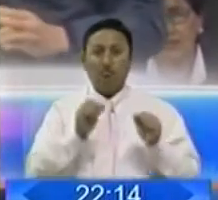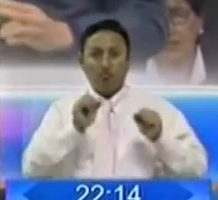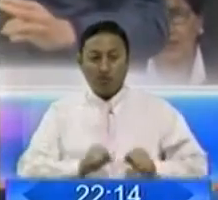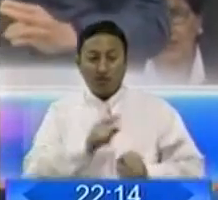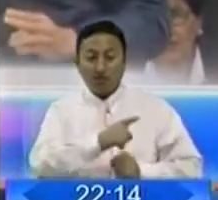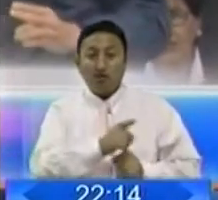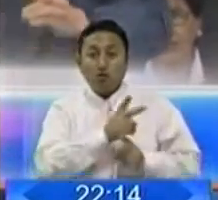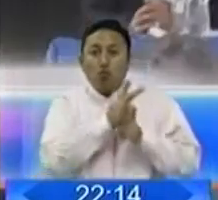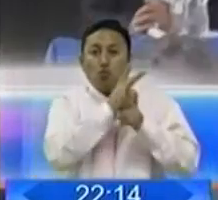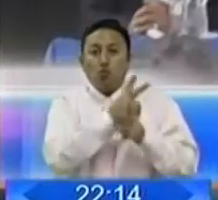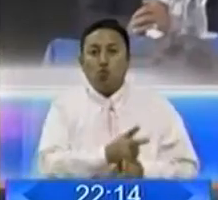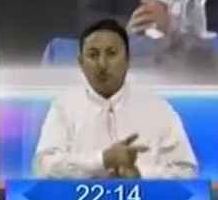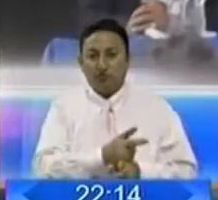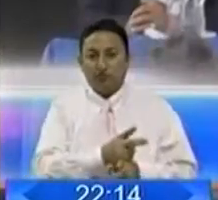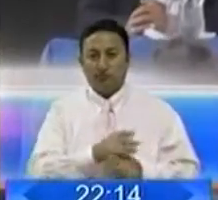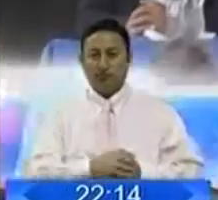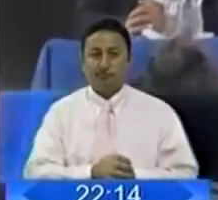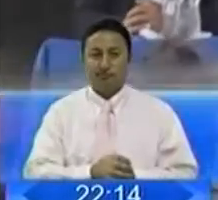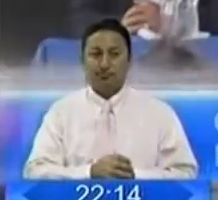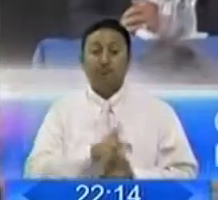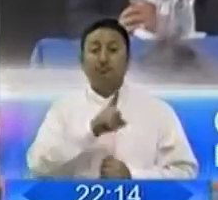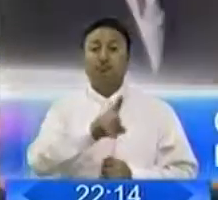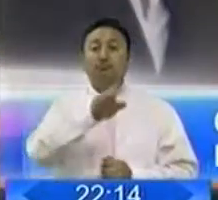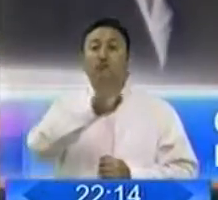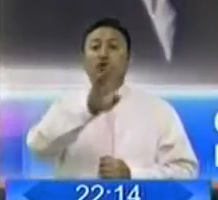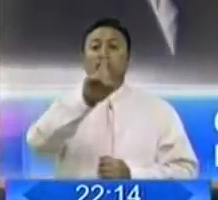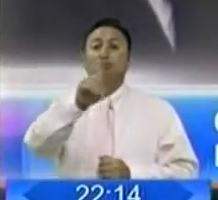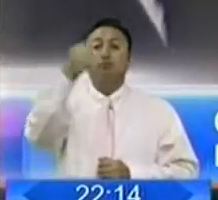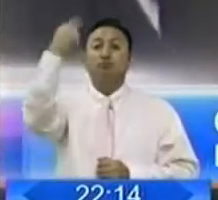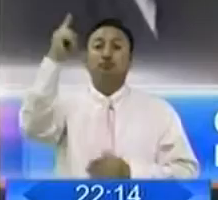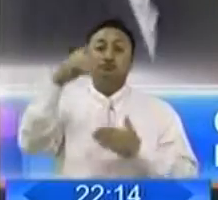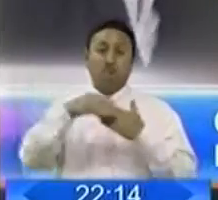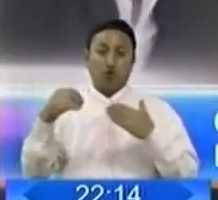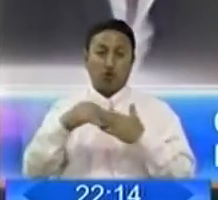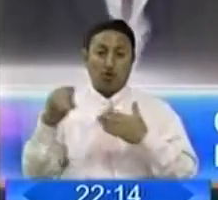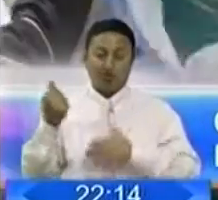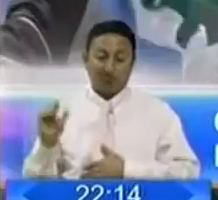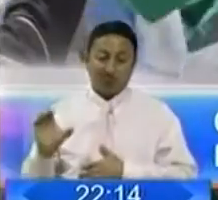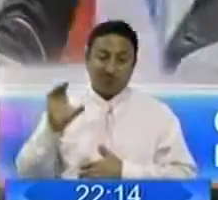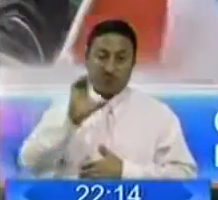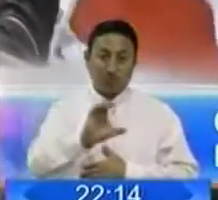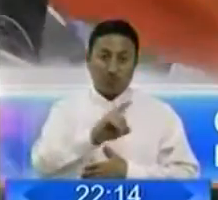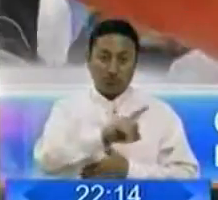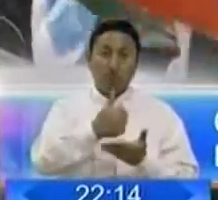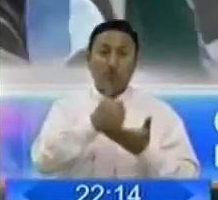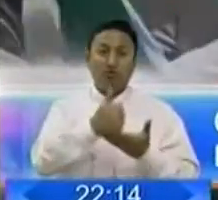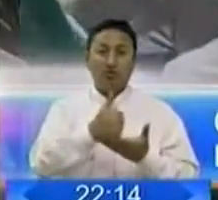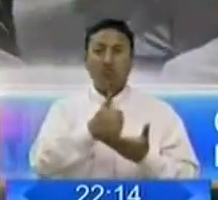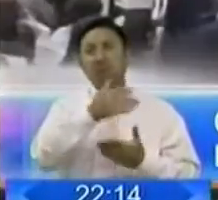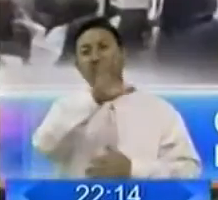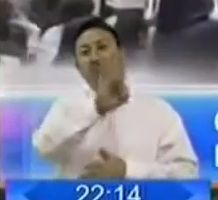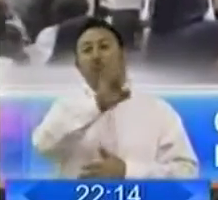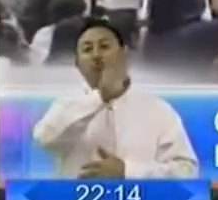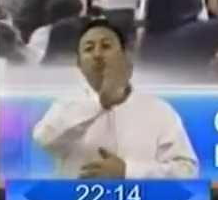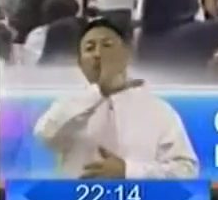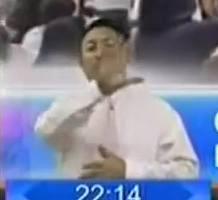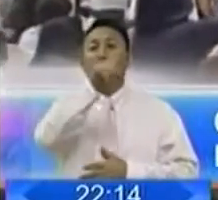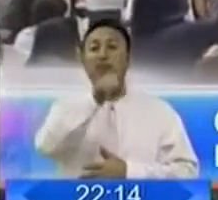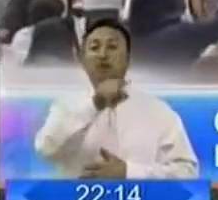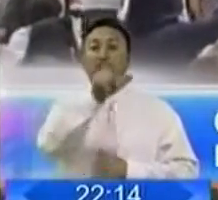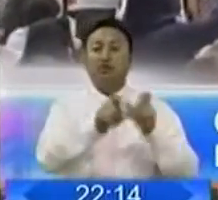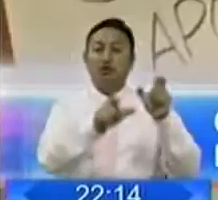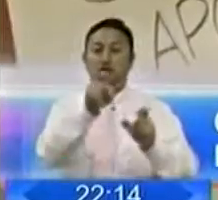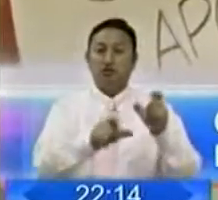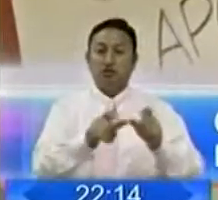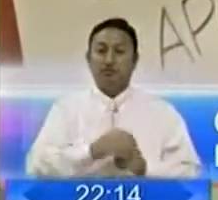ese recurso. Más de 141 millones de dólares se habría invertido, beneficiando al menos a 845 mil